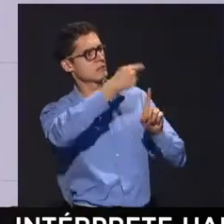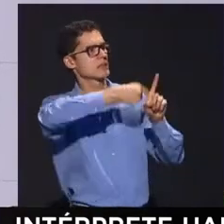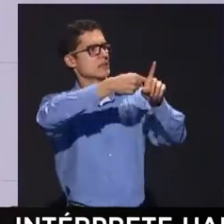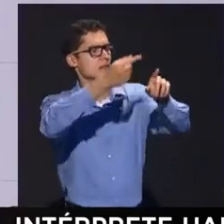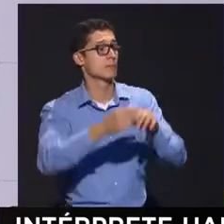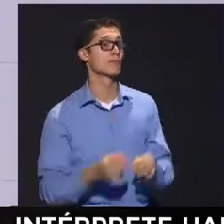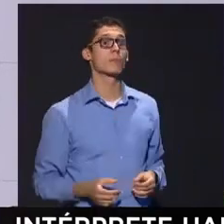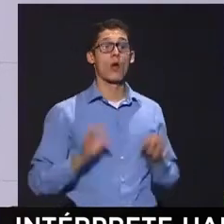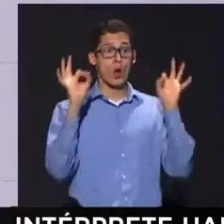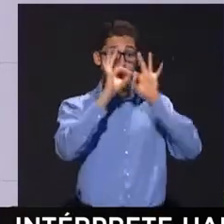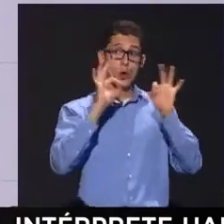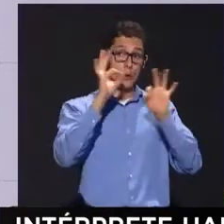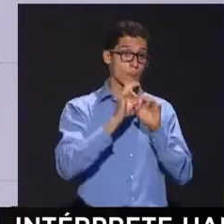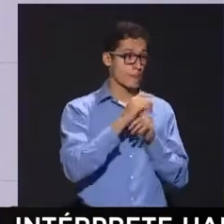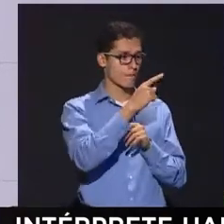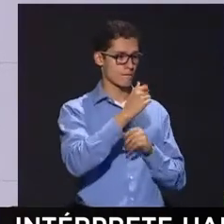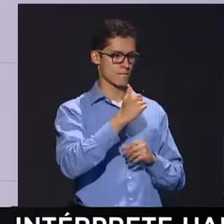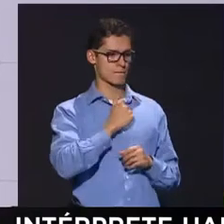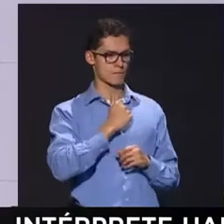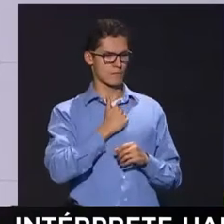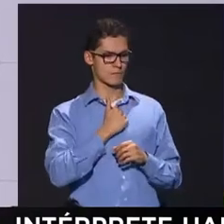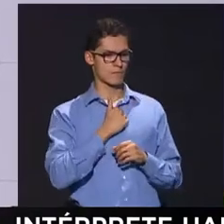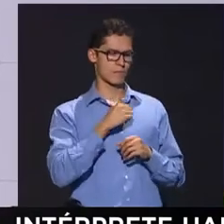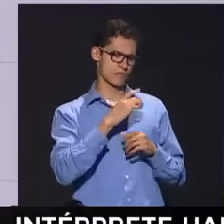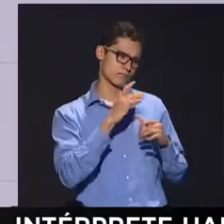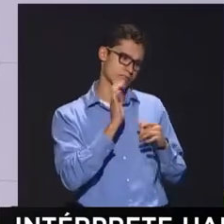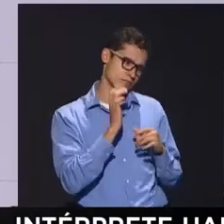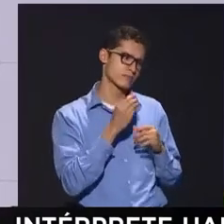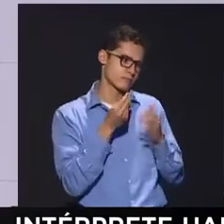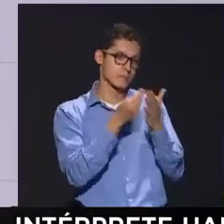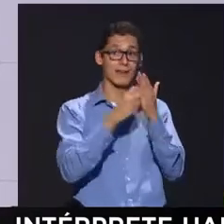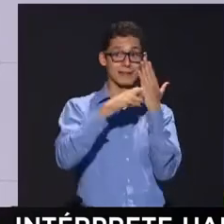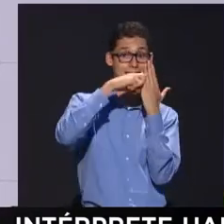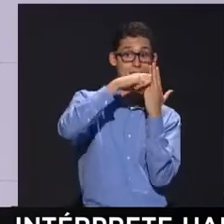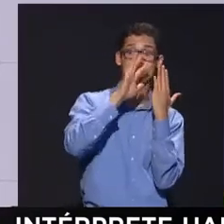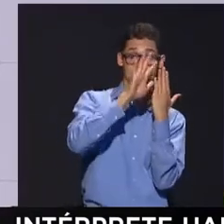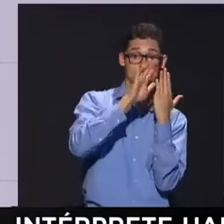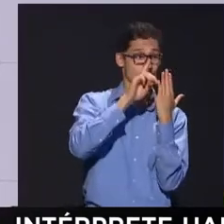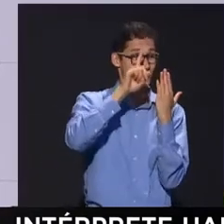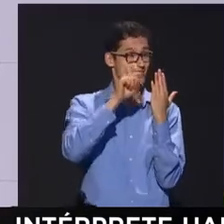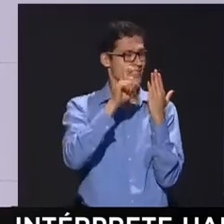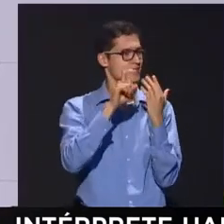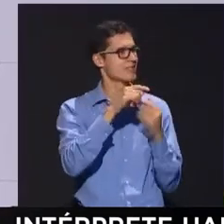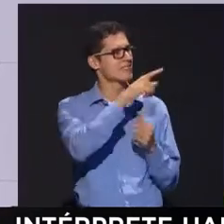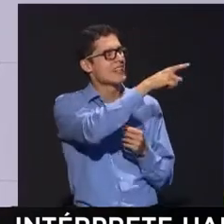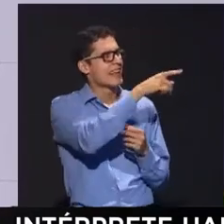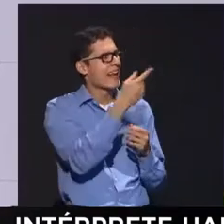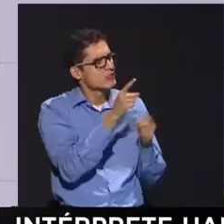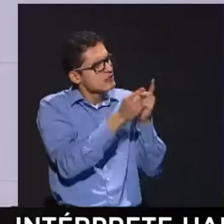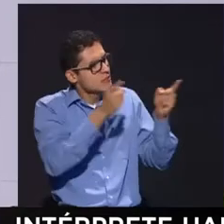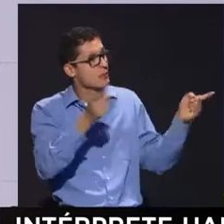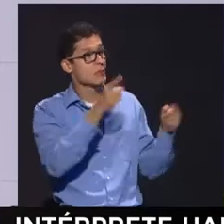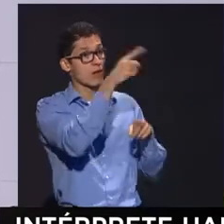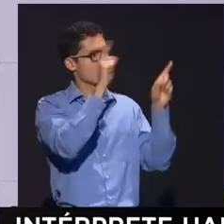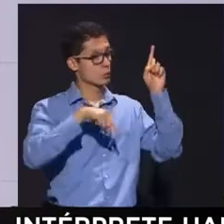del que usted habla ha generado como cierto revuelo en el municipio, en Medellín, ¿cierto? Entonces, ¿por qué no explicarle mejor a la gente en